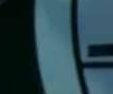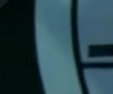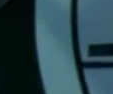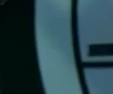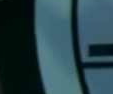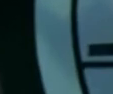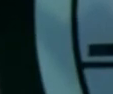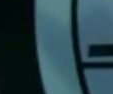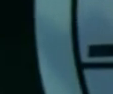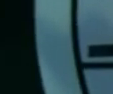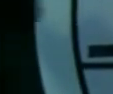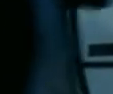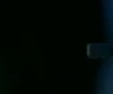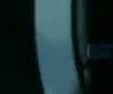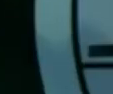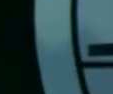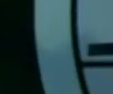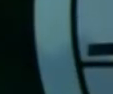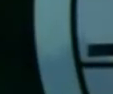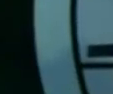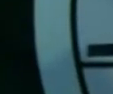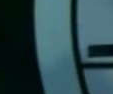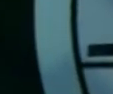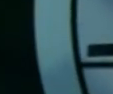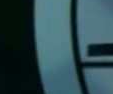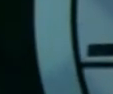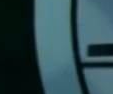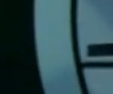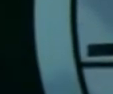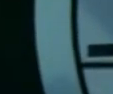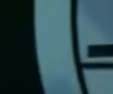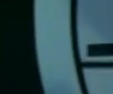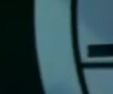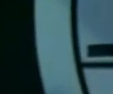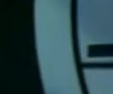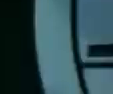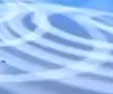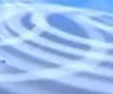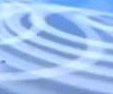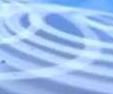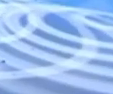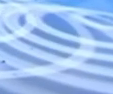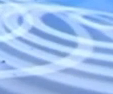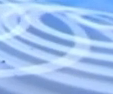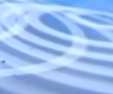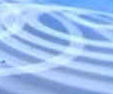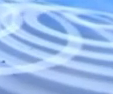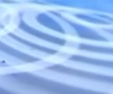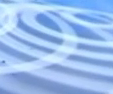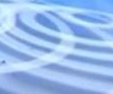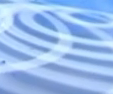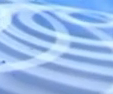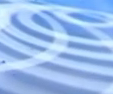Bien, parece que se resisten los representantes de las murgas a subir al escenario. ¿Habrá que llamarlo? ¿Habrá que llamarlo? ¿Lo llamamos? No lo sé,